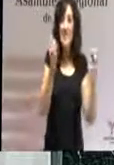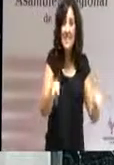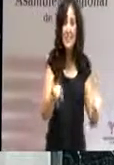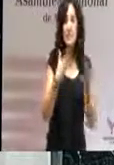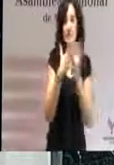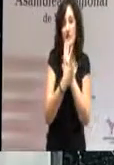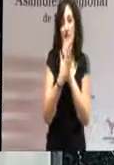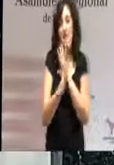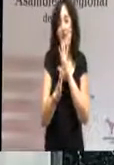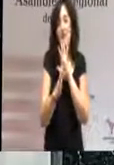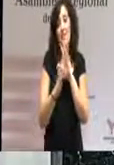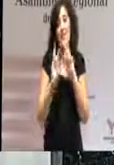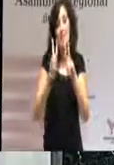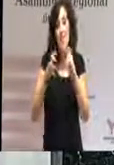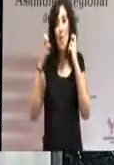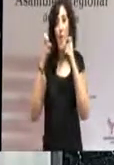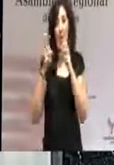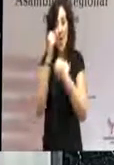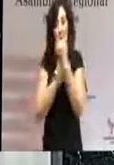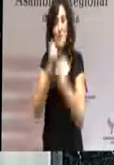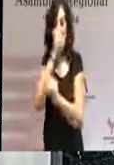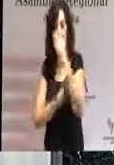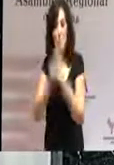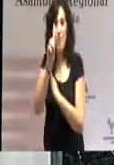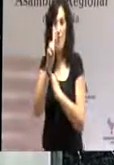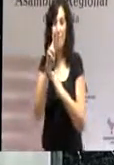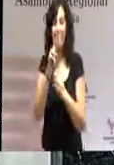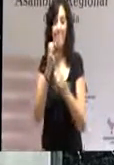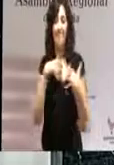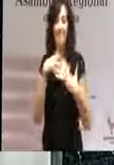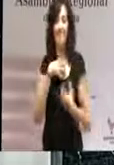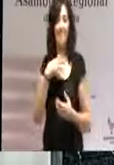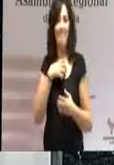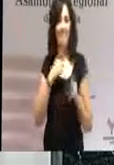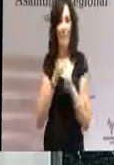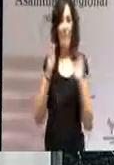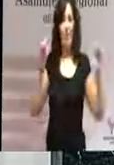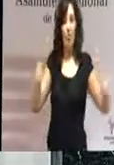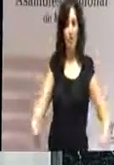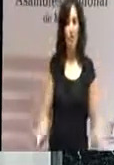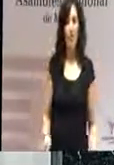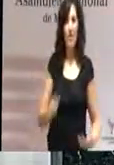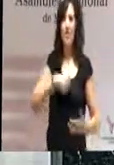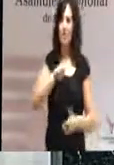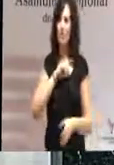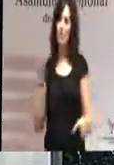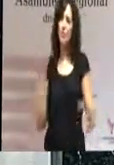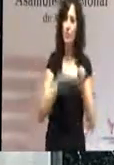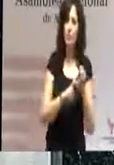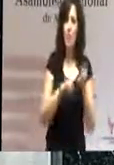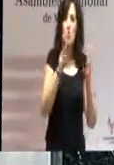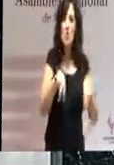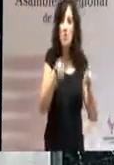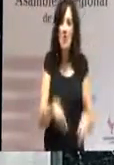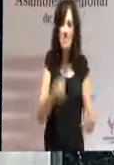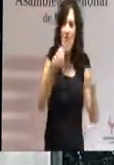reactivación económica. Y nosotros queremos sumarnos a ese nunca más